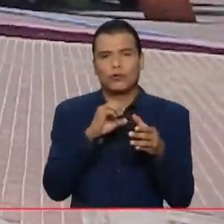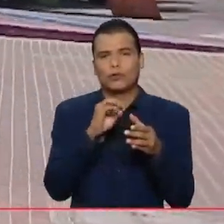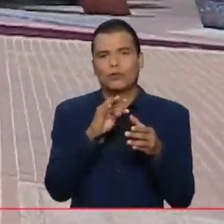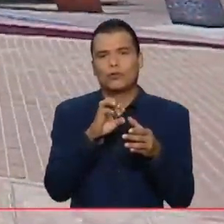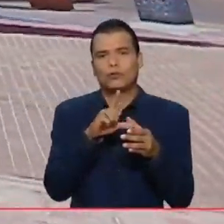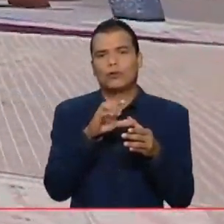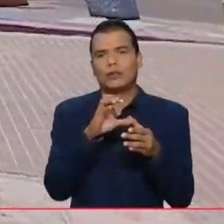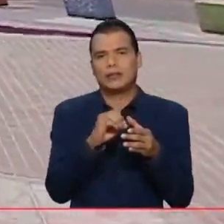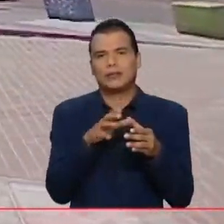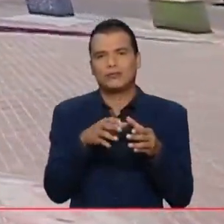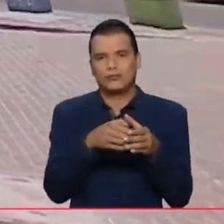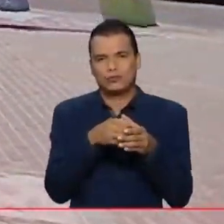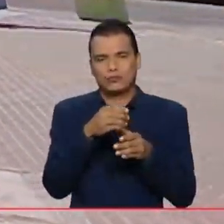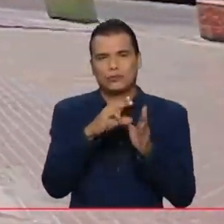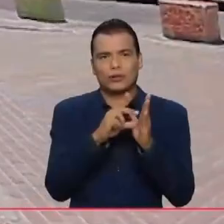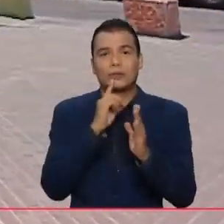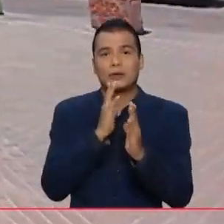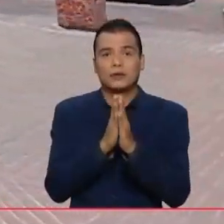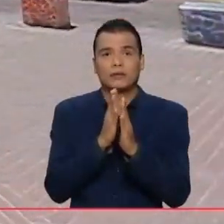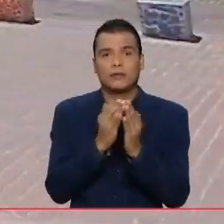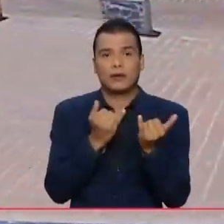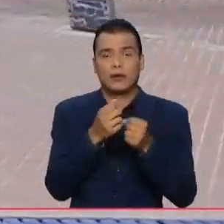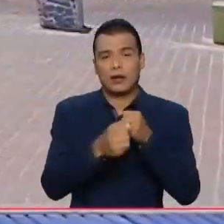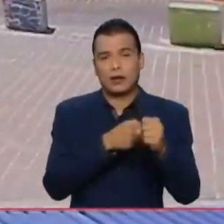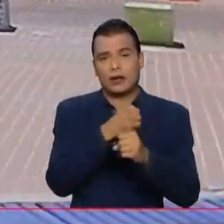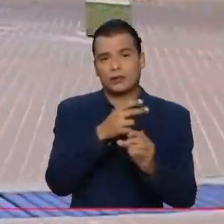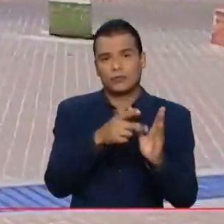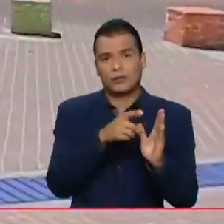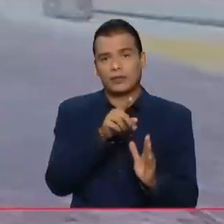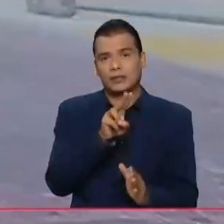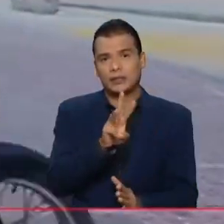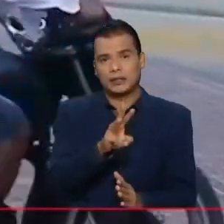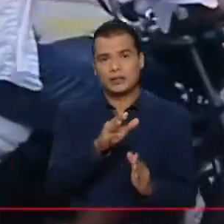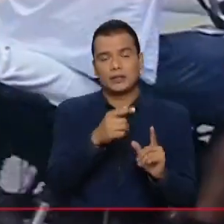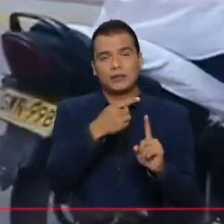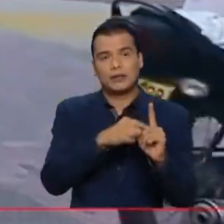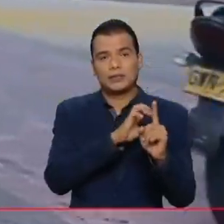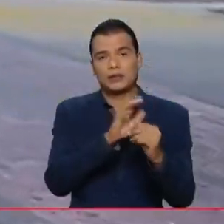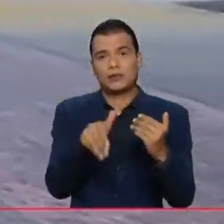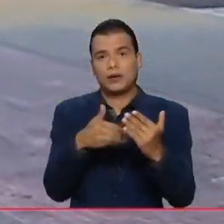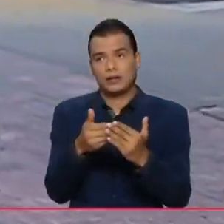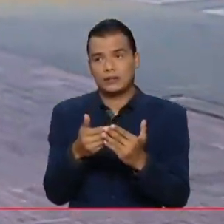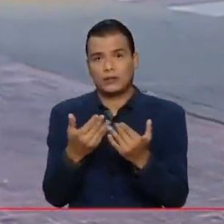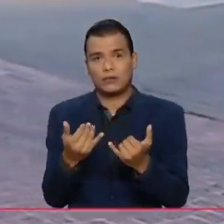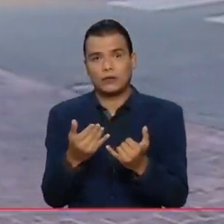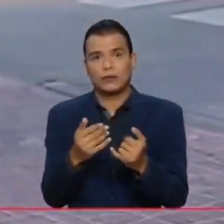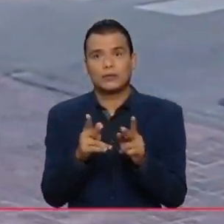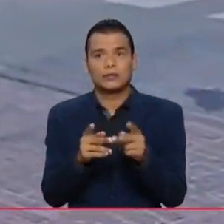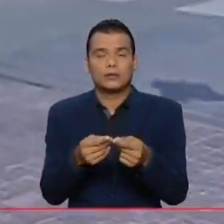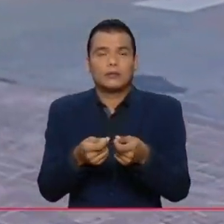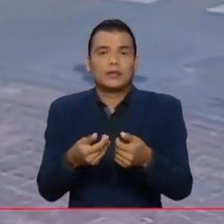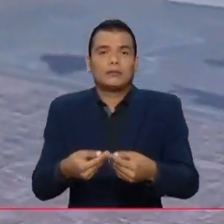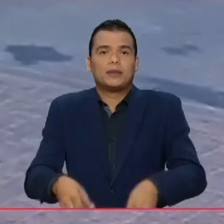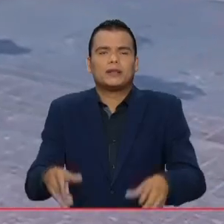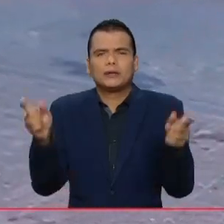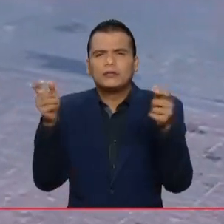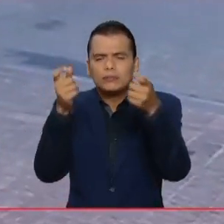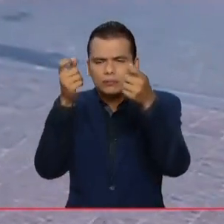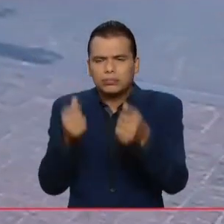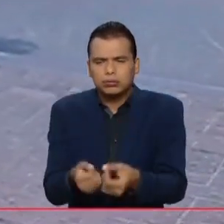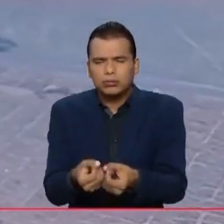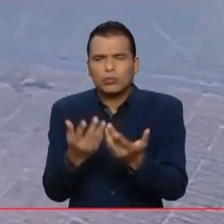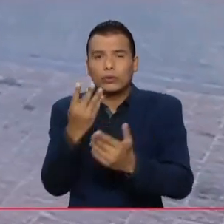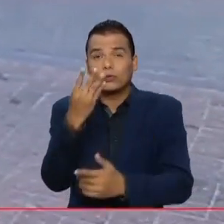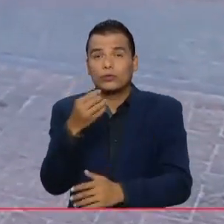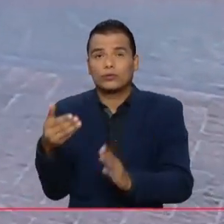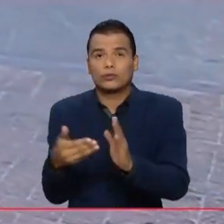informó asimismo que entre los meses que van corridos de 2023, la cifra de pérdidas de sus afiliados asciende a los 400.000 millones de pesos por